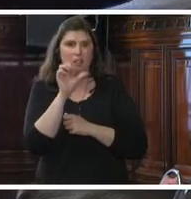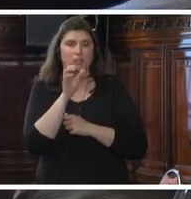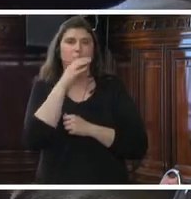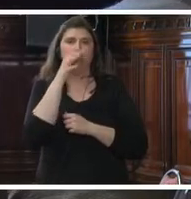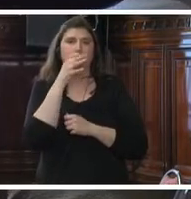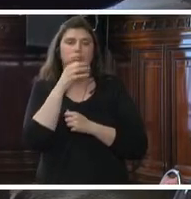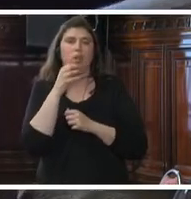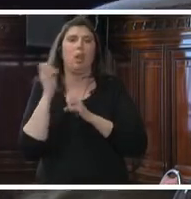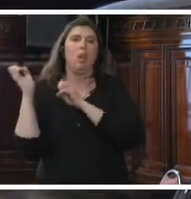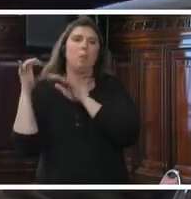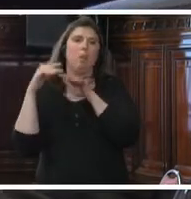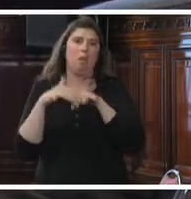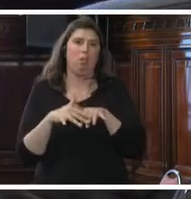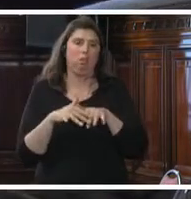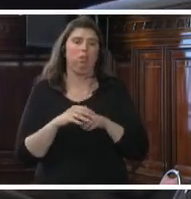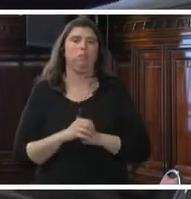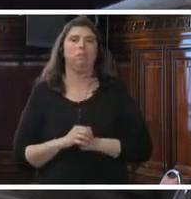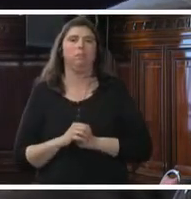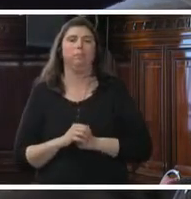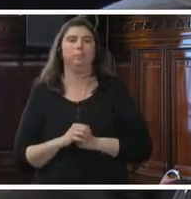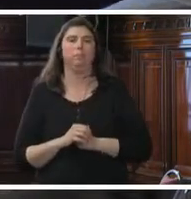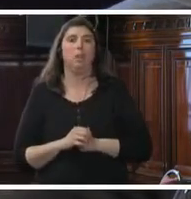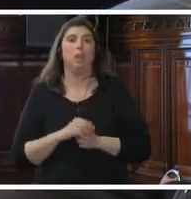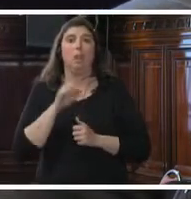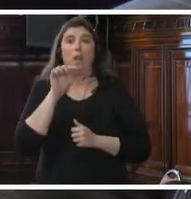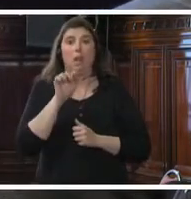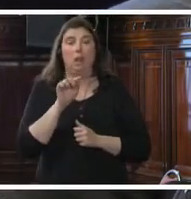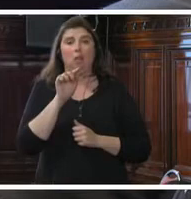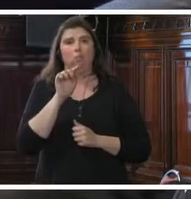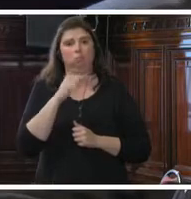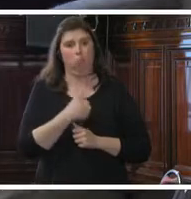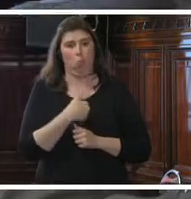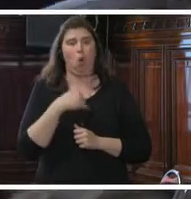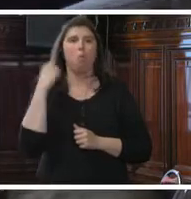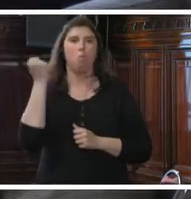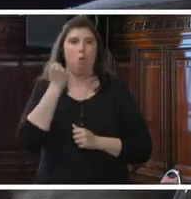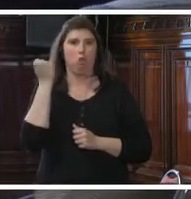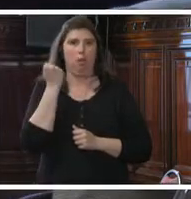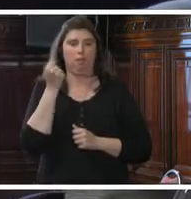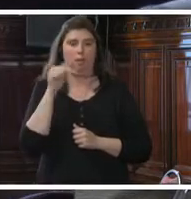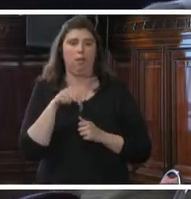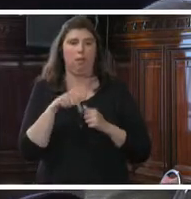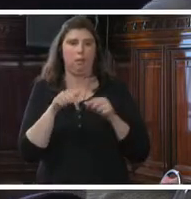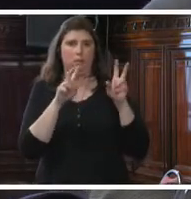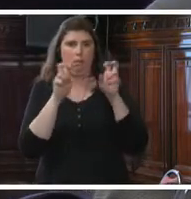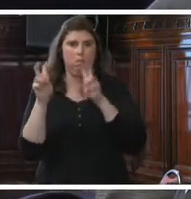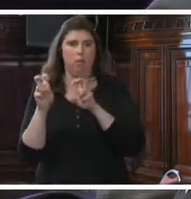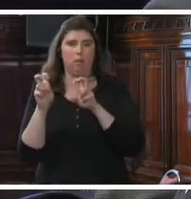he takes the forefront in this matter, though we have to work holistically with the